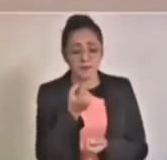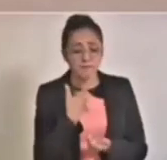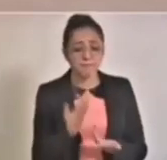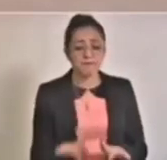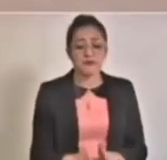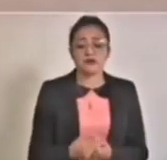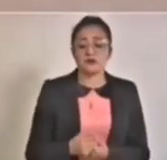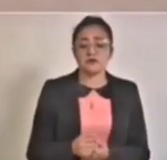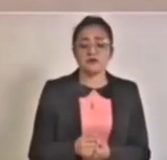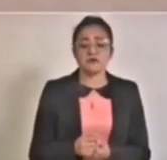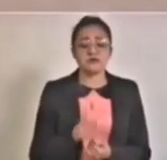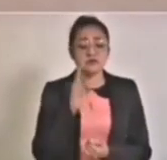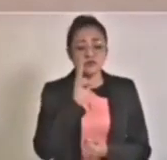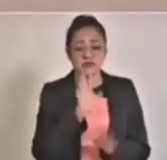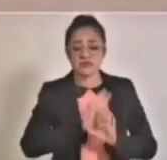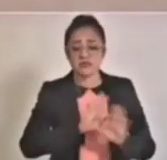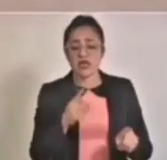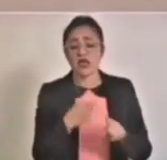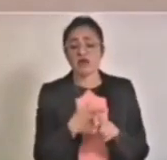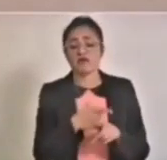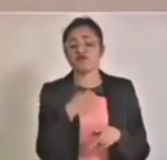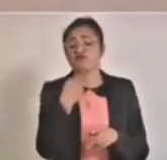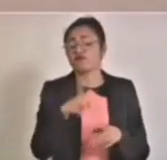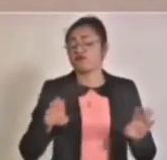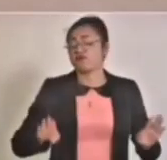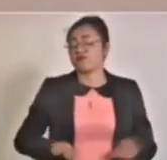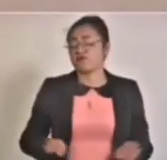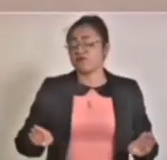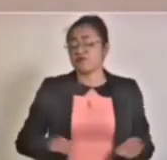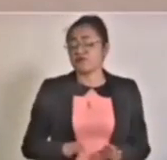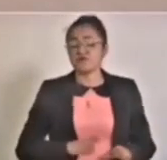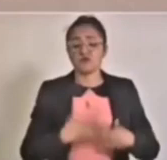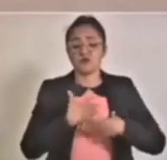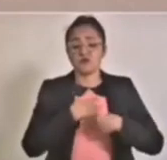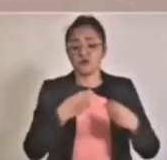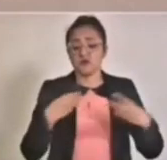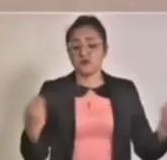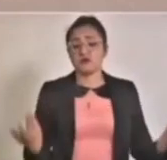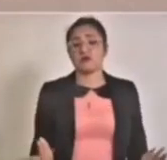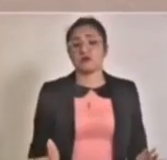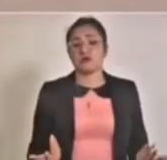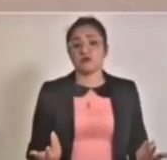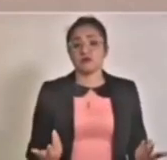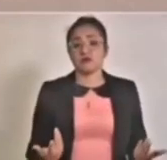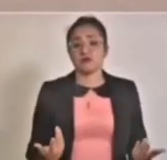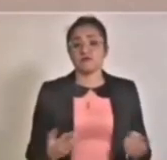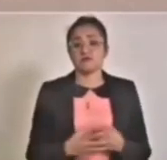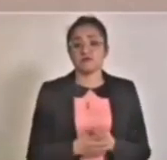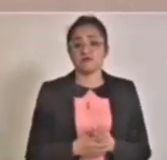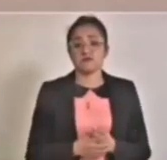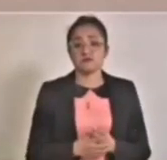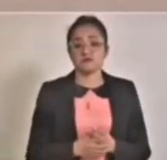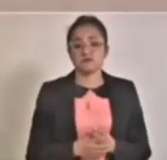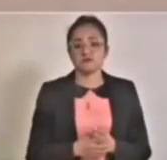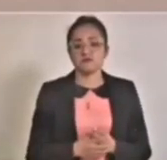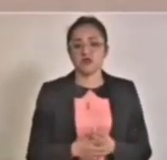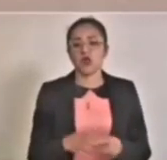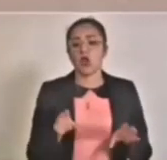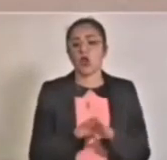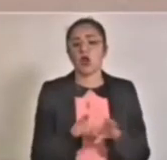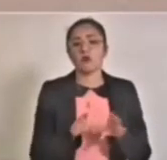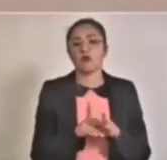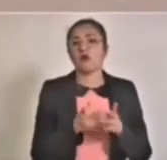Ya está visto que el comportamiento de los contagios va a ser tipo